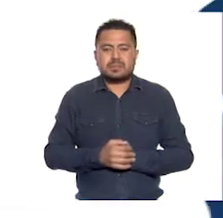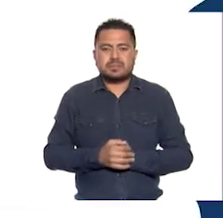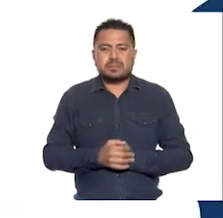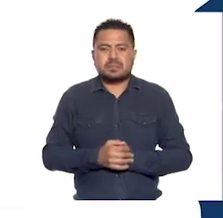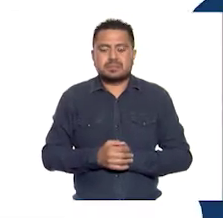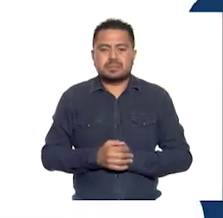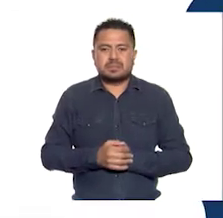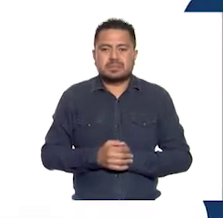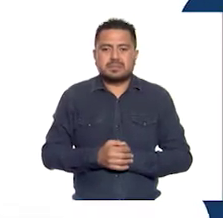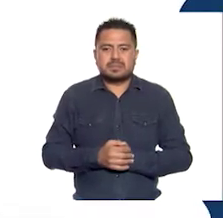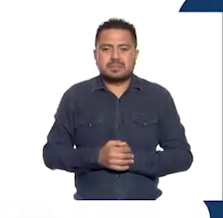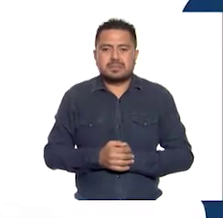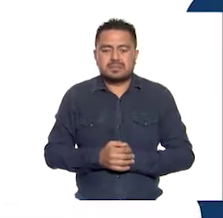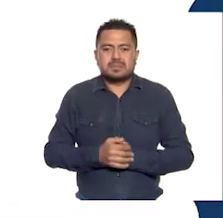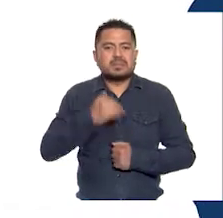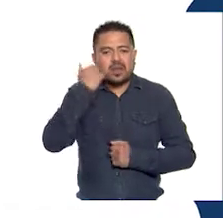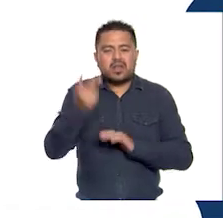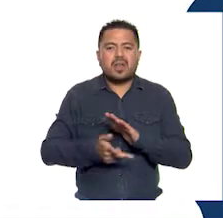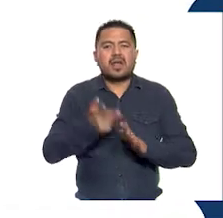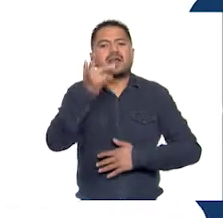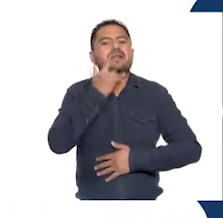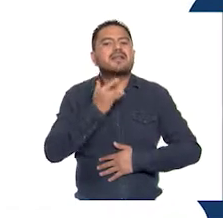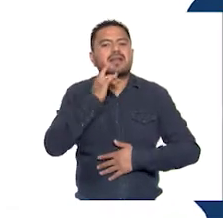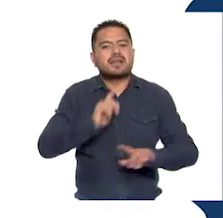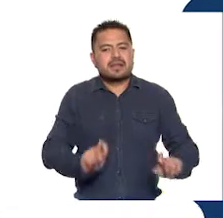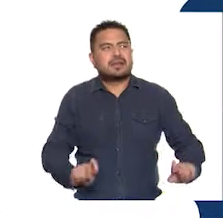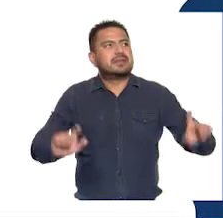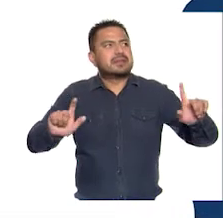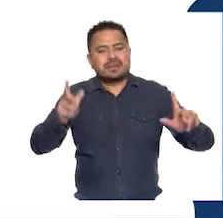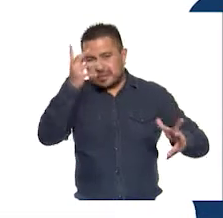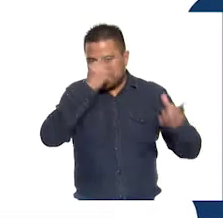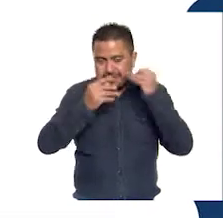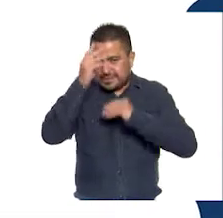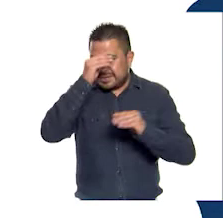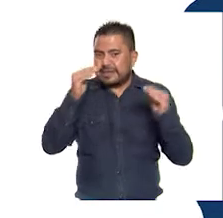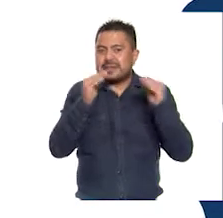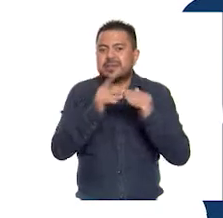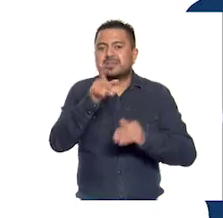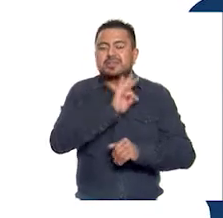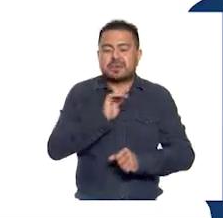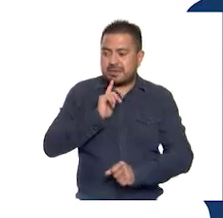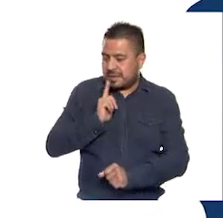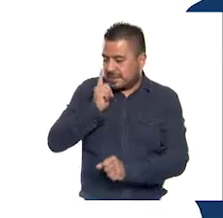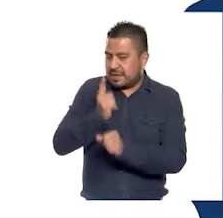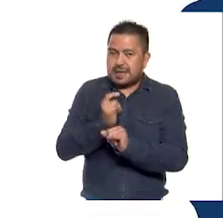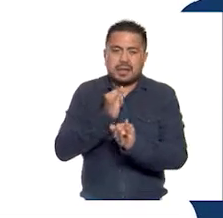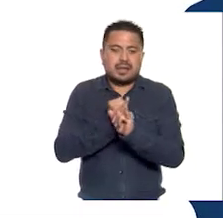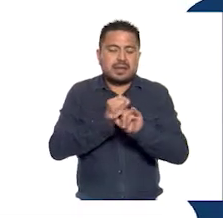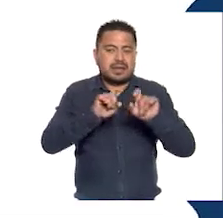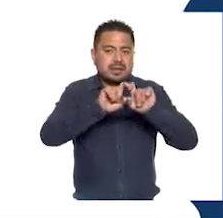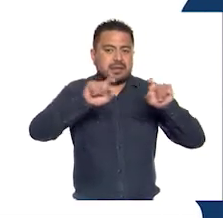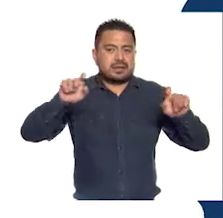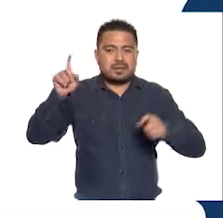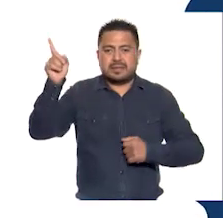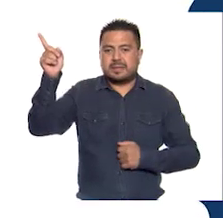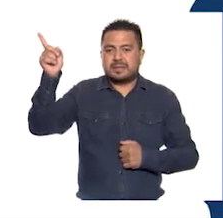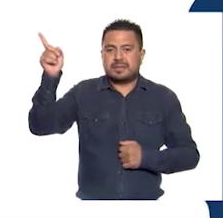conalitej.sep.gov.mx. Si quieres volver a ver los programas de Aprende en Casa, los puedes encontrar en la siguiente liga: